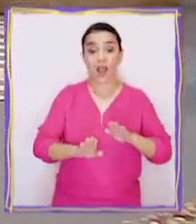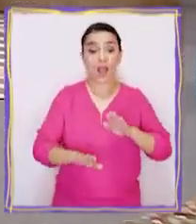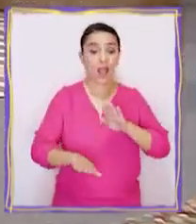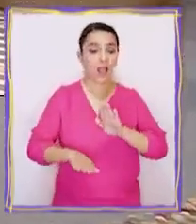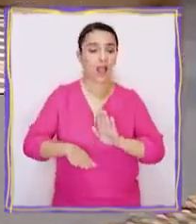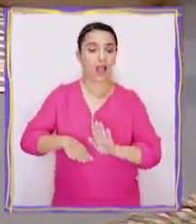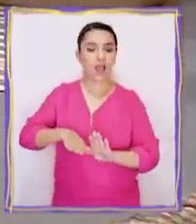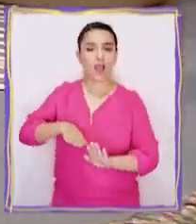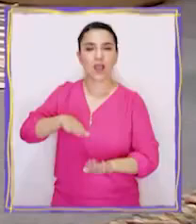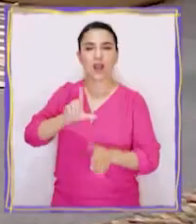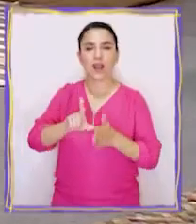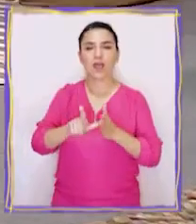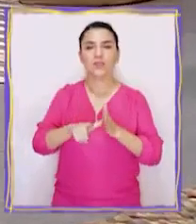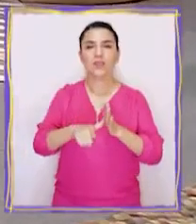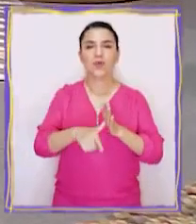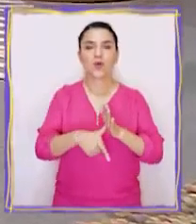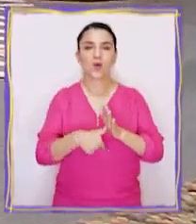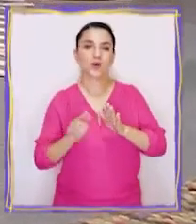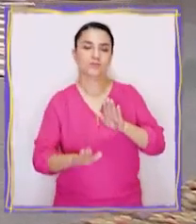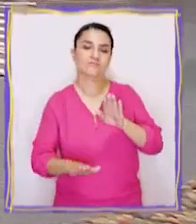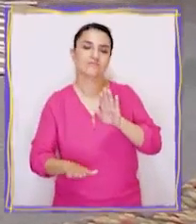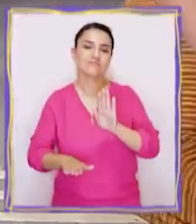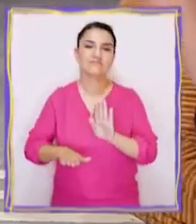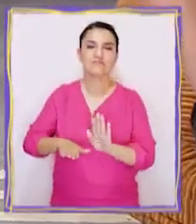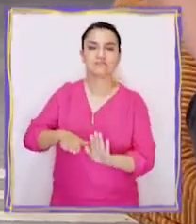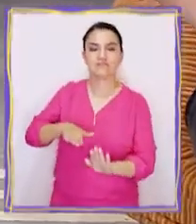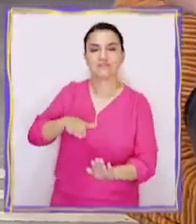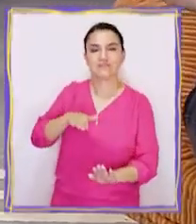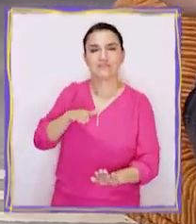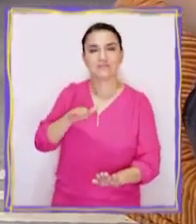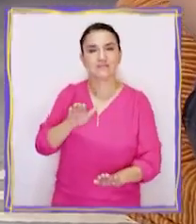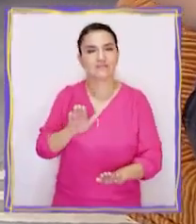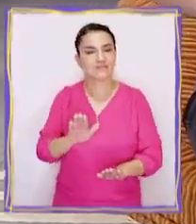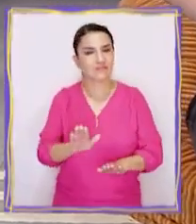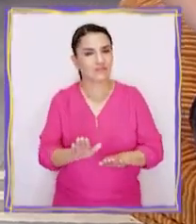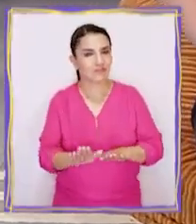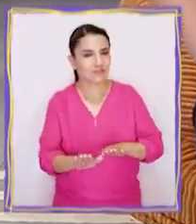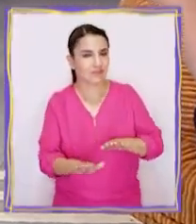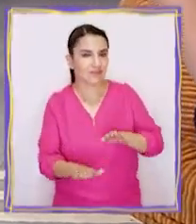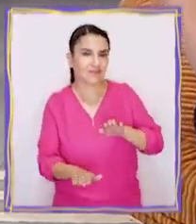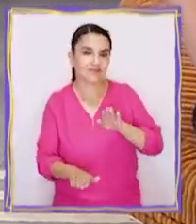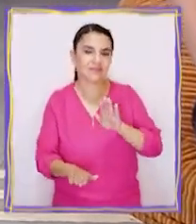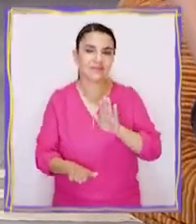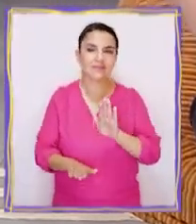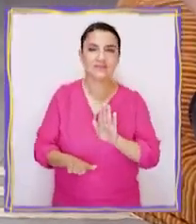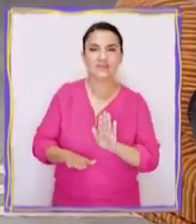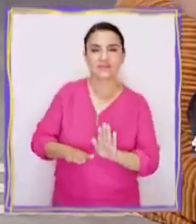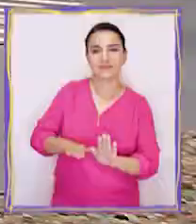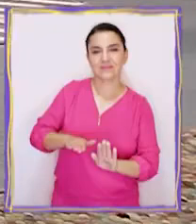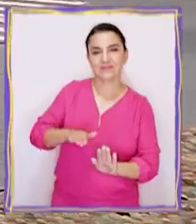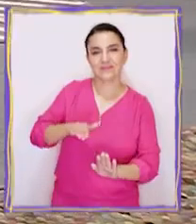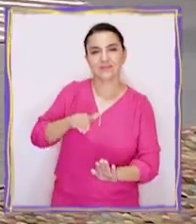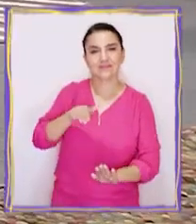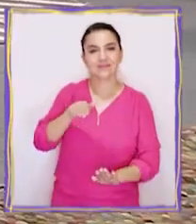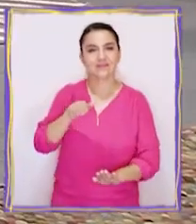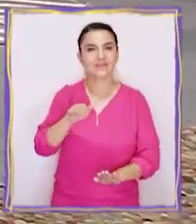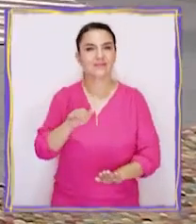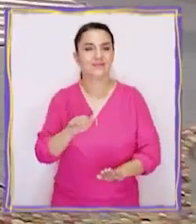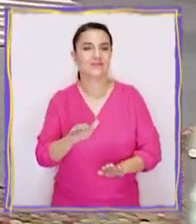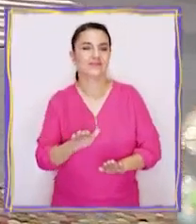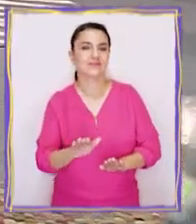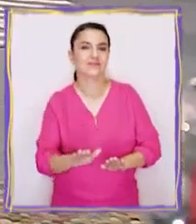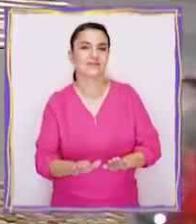va caminando lento, él camina muy